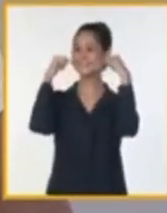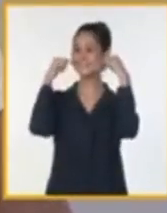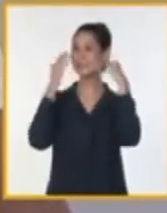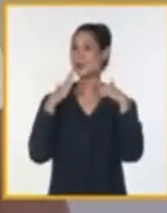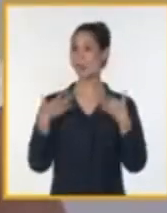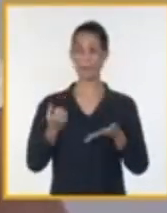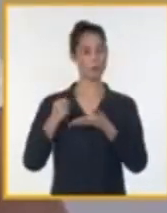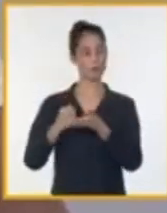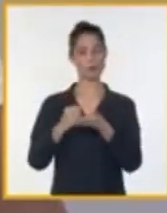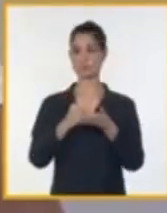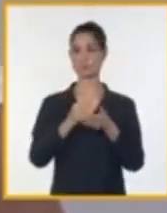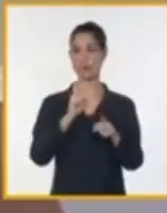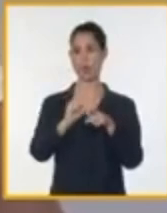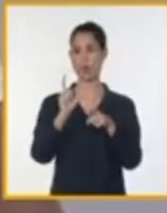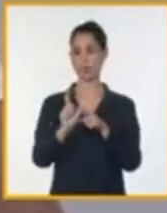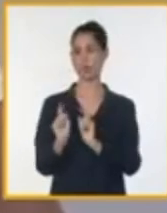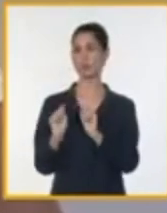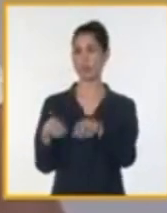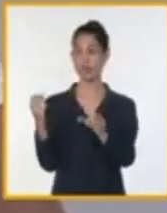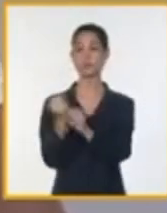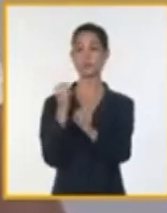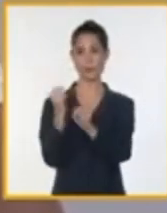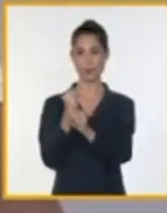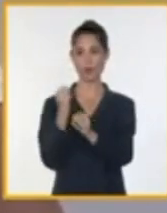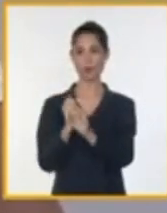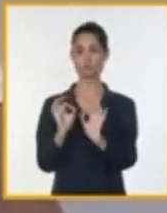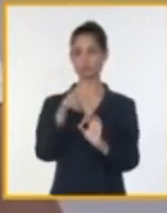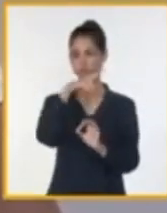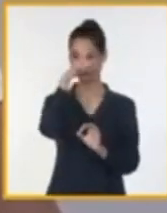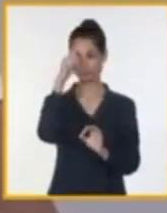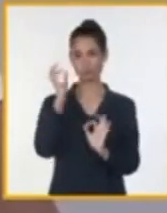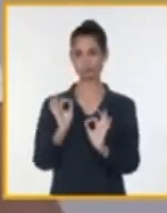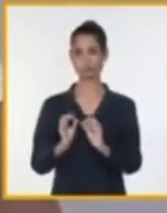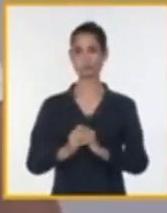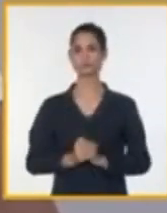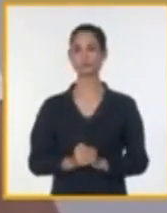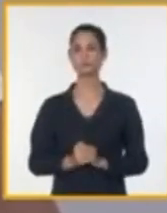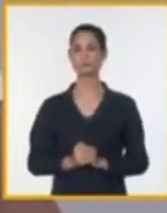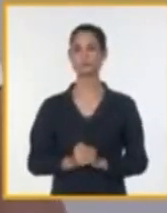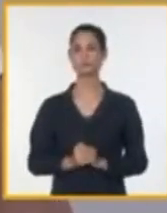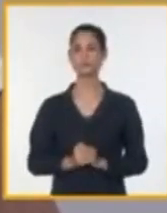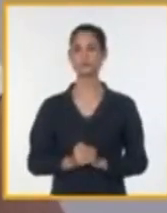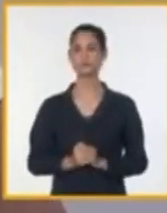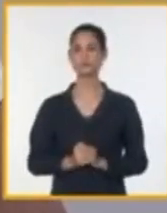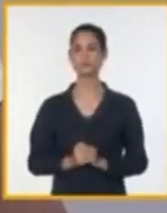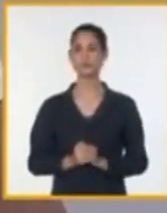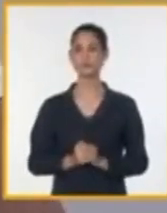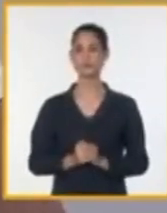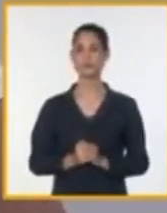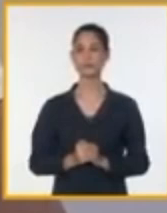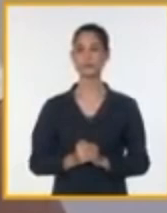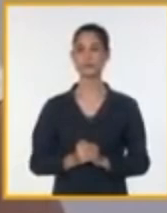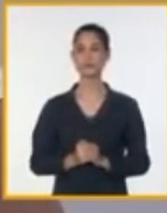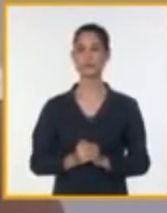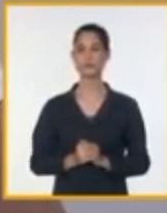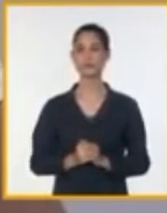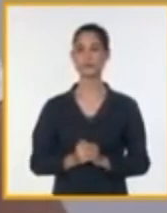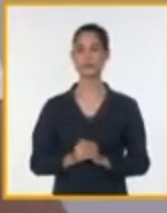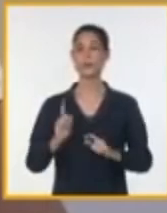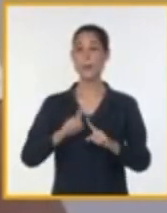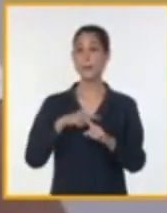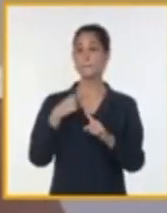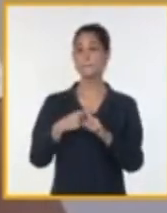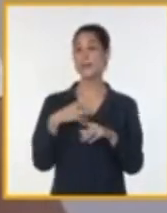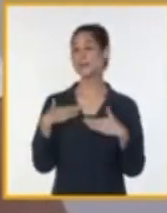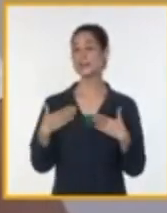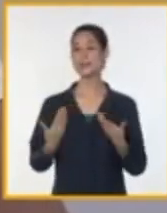el campo. Las otras dos tareas son tareas específicas que se están encomendando a los ministerios formadores, de conjunto con los universitarios. En primer lugar, los